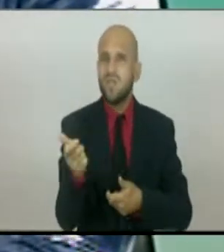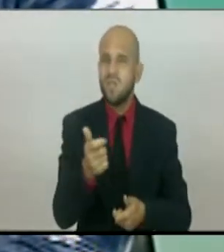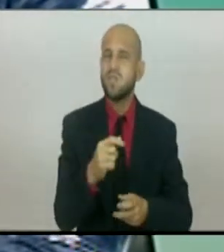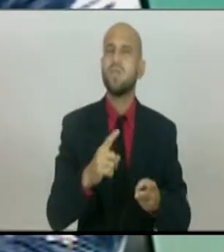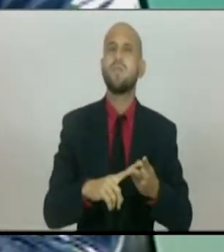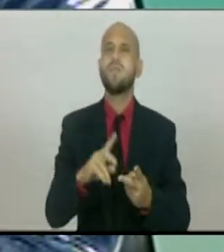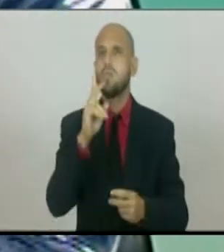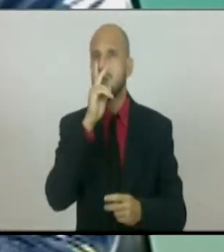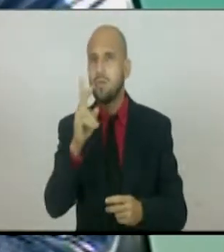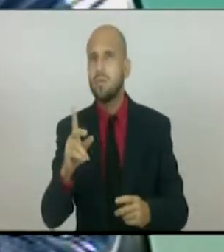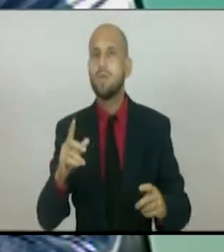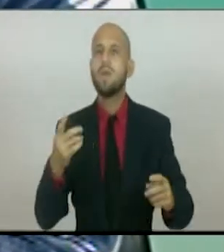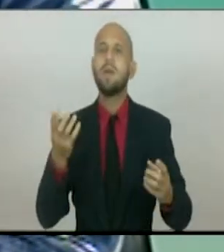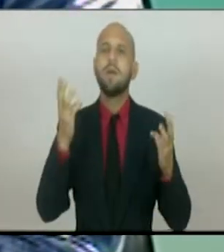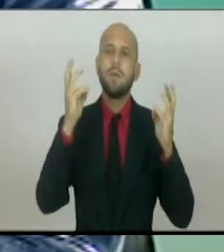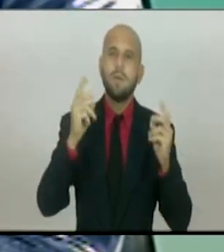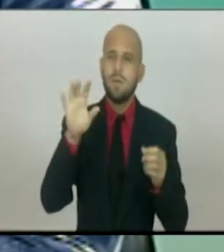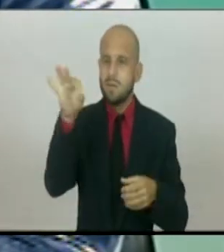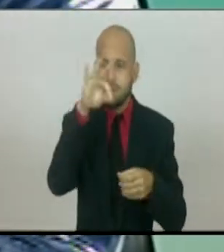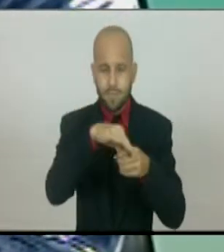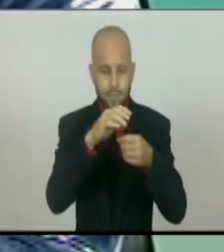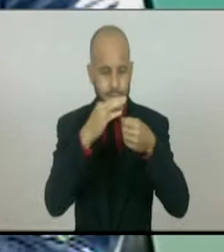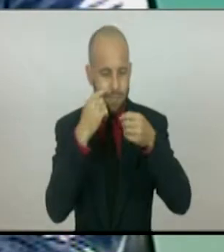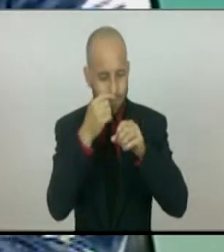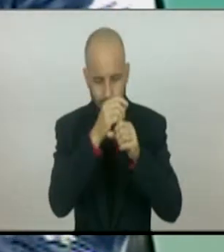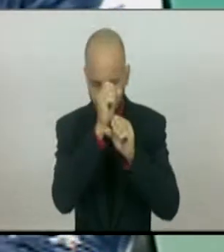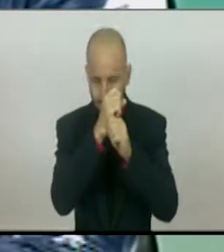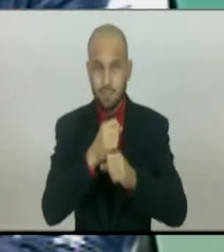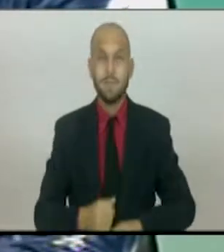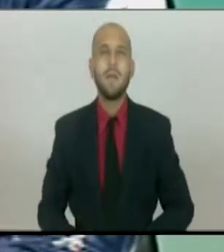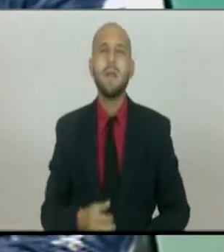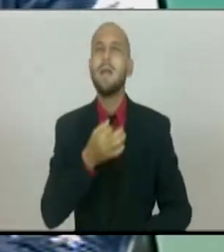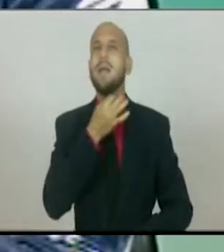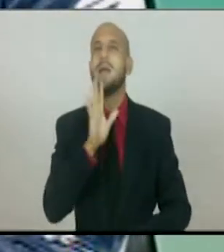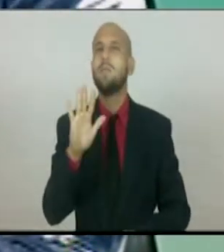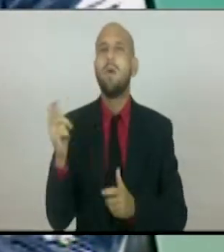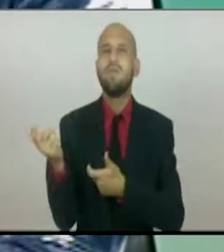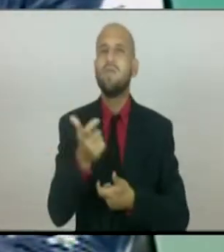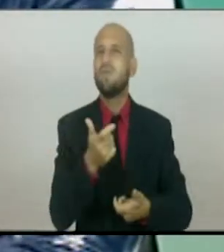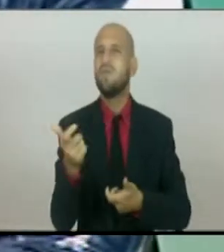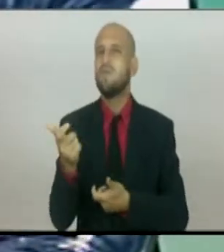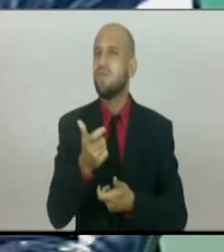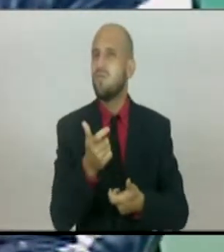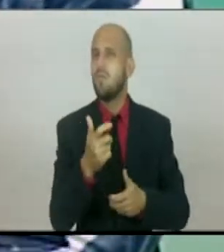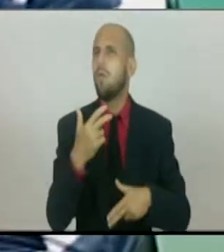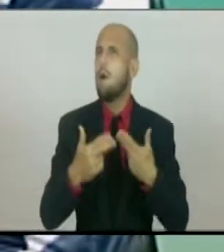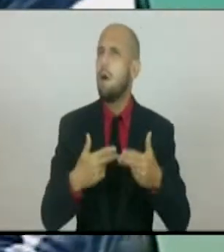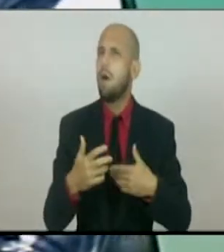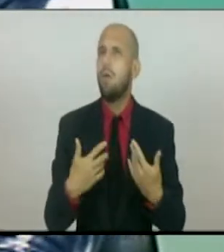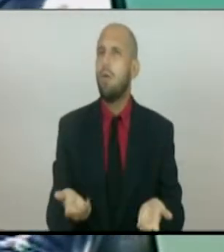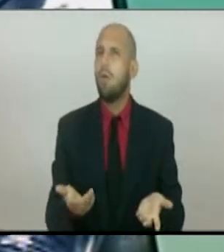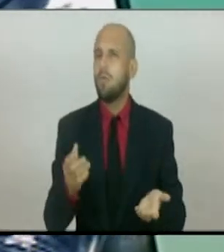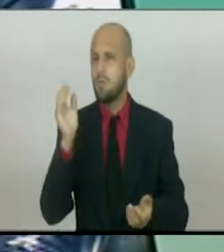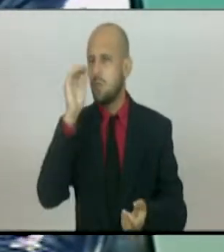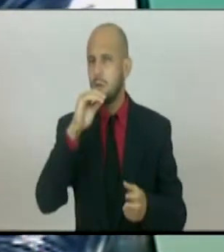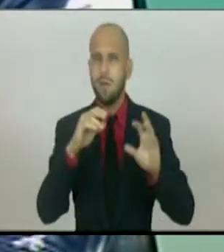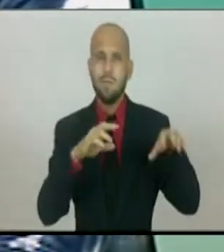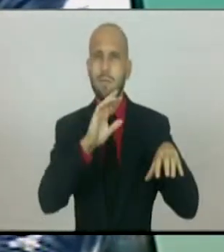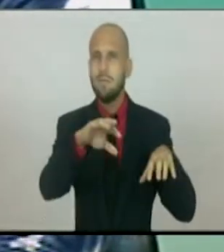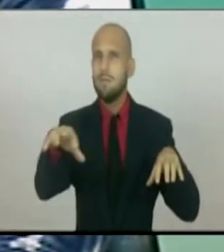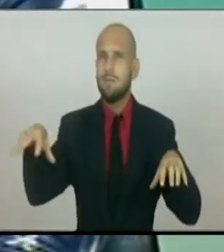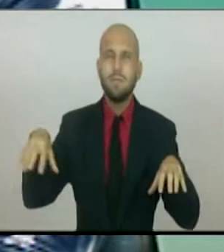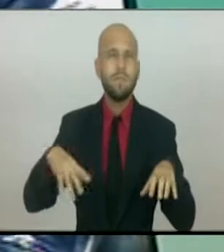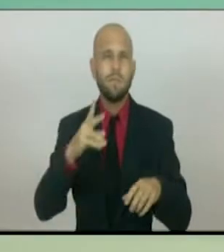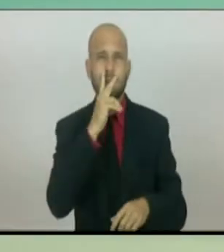En este sentido, ¿cómo se desarrollan los ciclos de fumigación, por ejemplo, en correspondencia con la situación de cada una de esas áreas